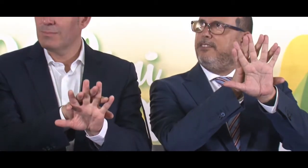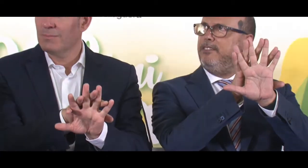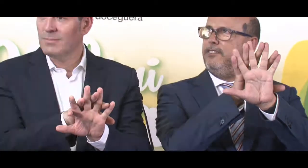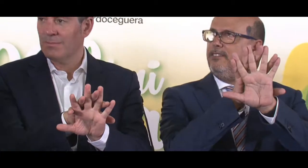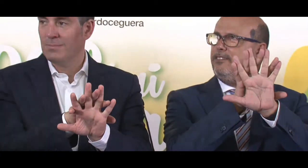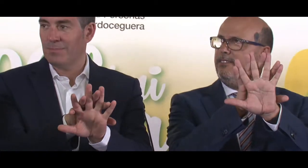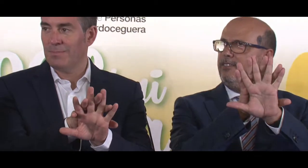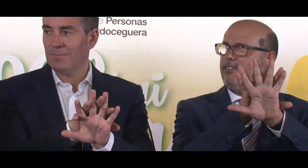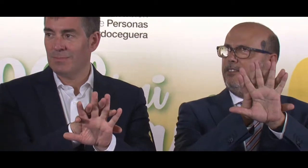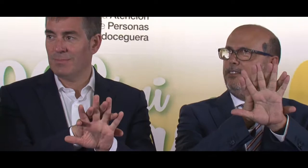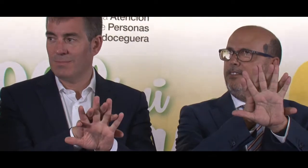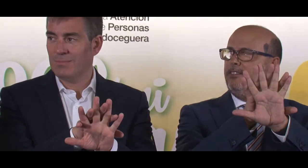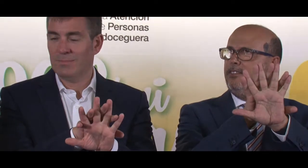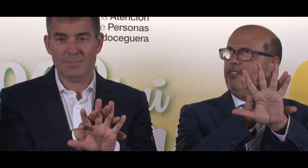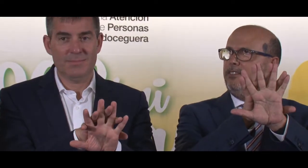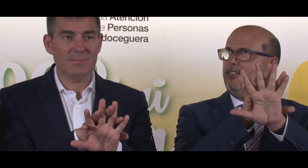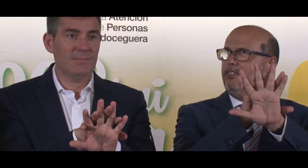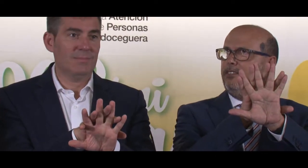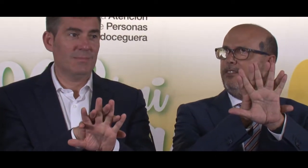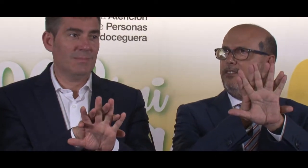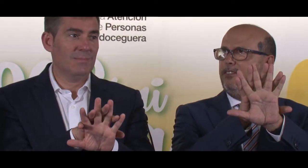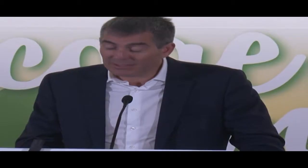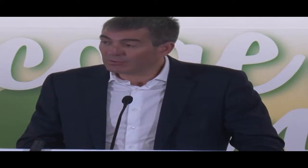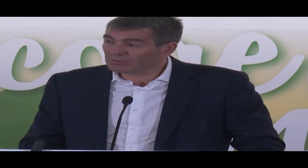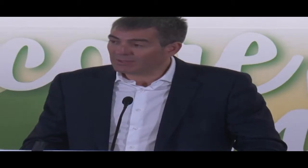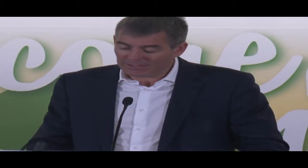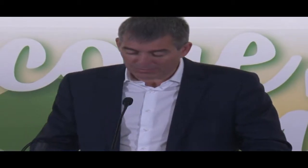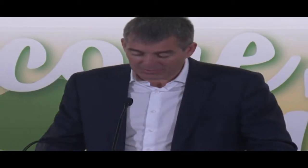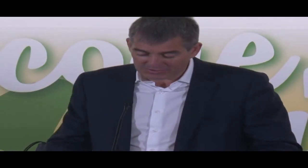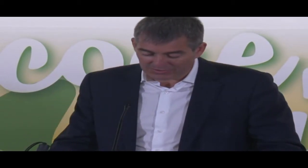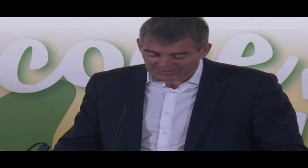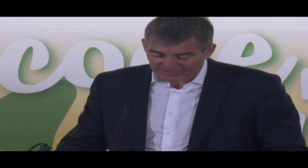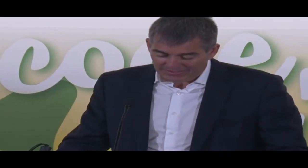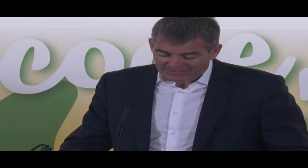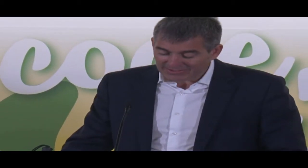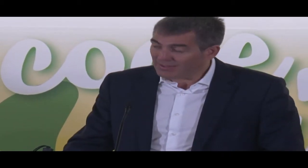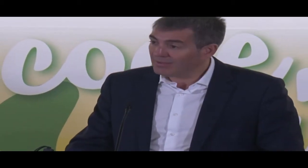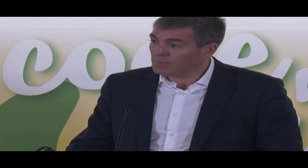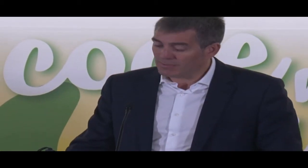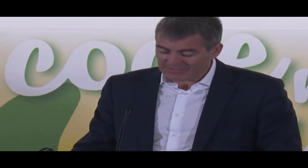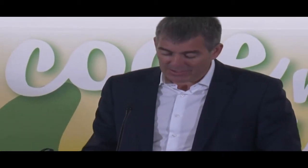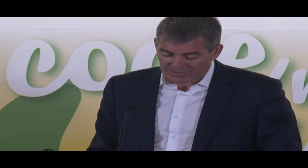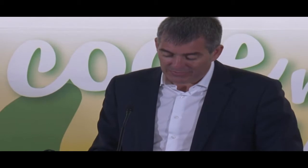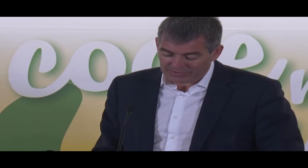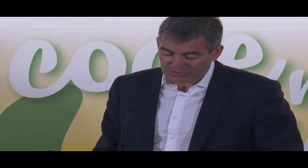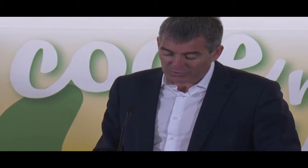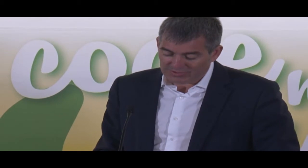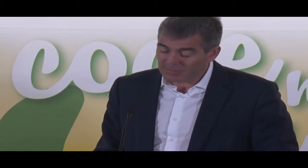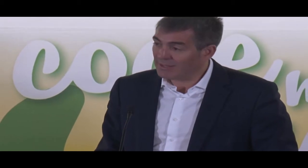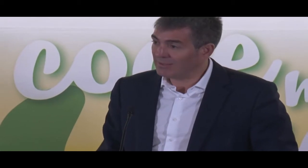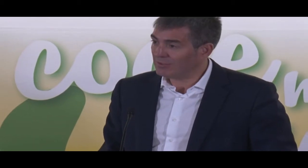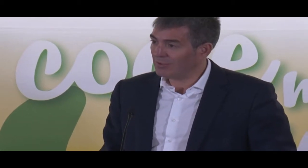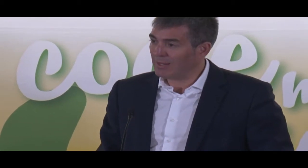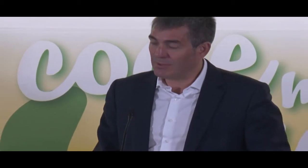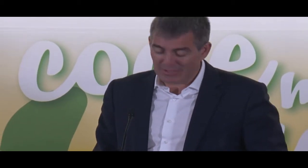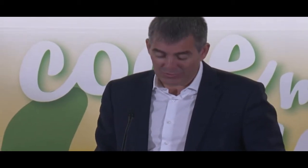Es un honor para nosotros el poder compartir con ustedes la conmemoración de este 10º aniversario de la Fundación 11 para